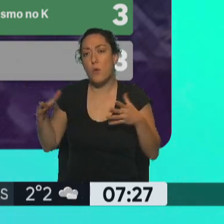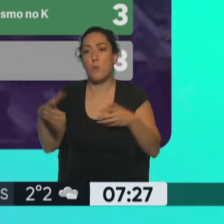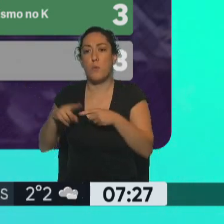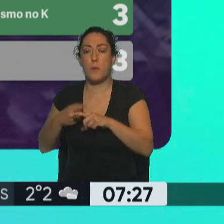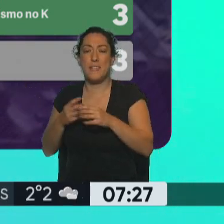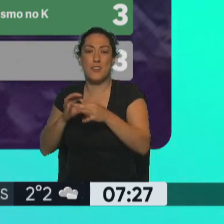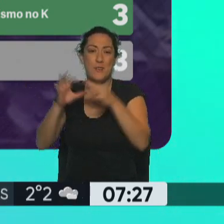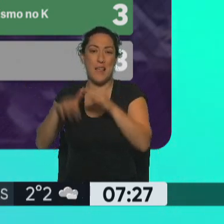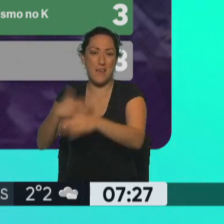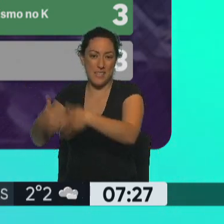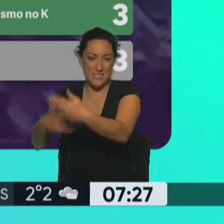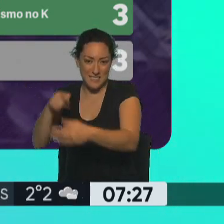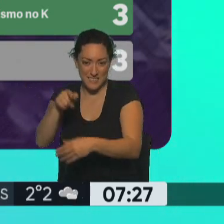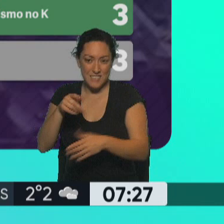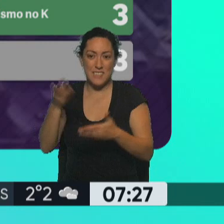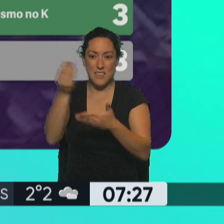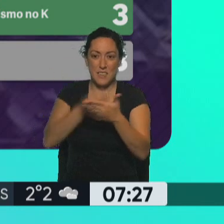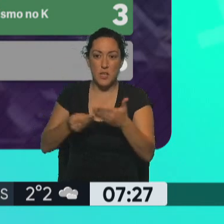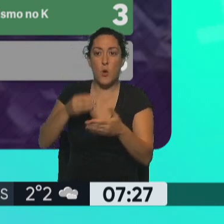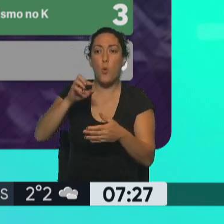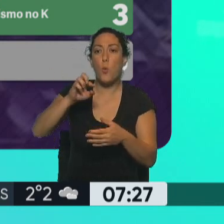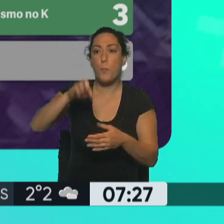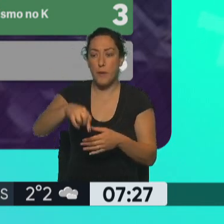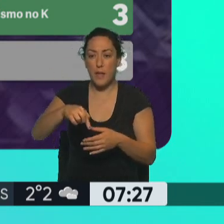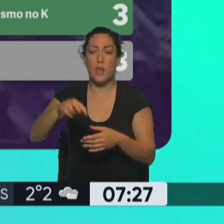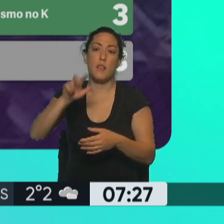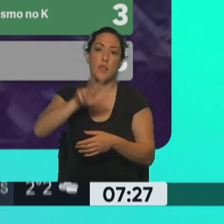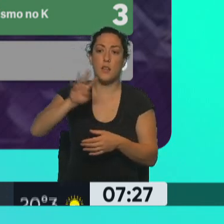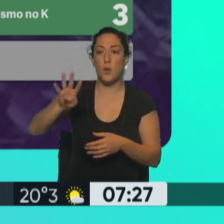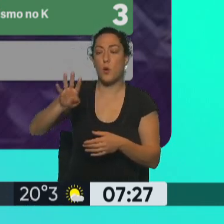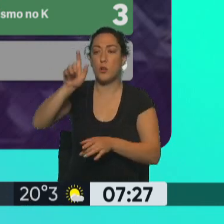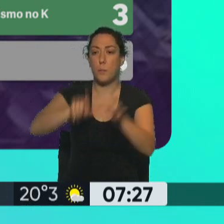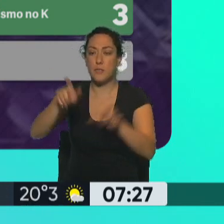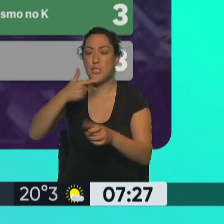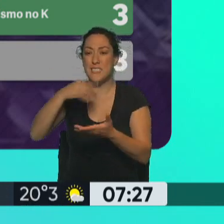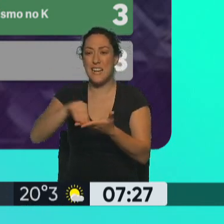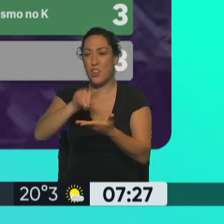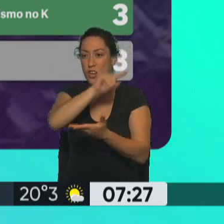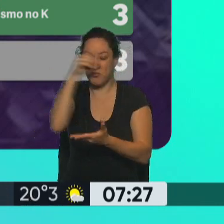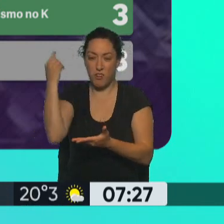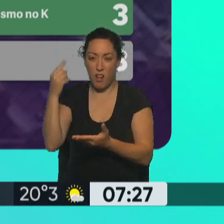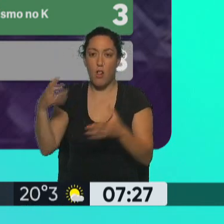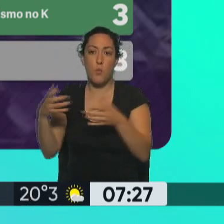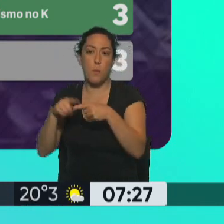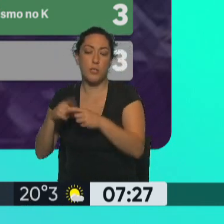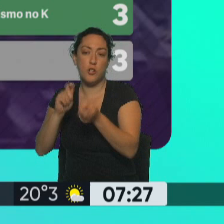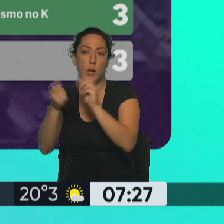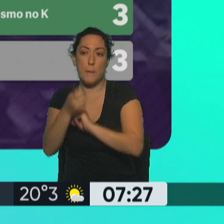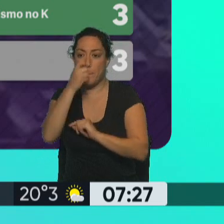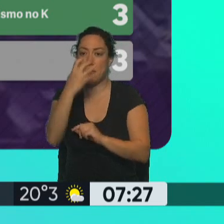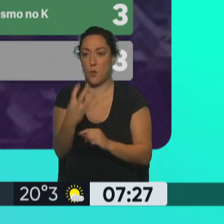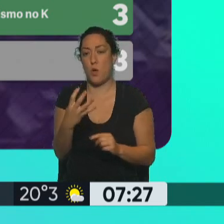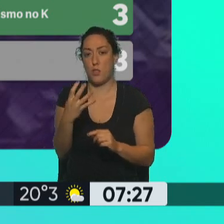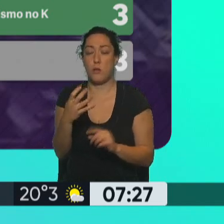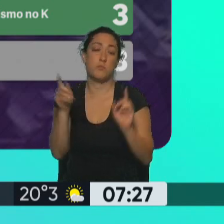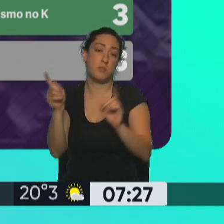Avanza. Ahí tenemos esta placa, Unión por la Patria tiene 34 senadores nacionales, Juntos por el Cambio 24, y va a